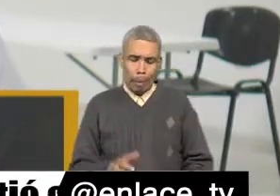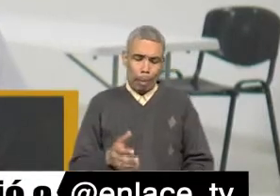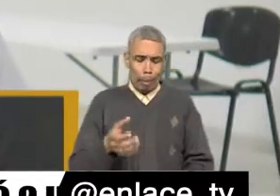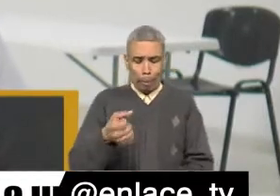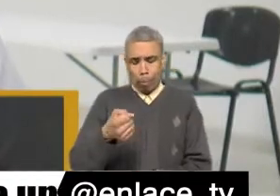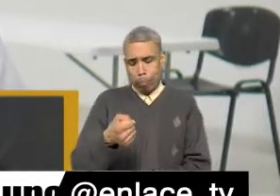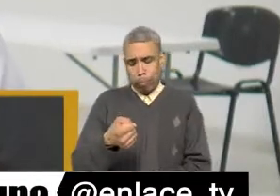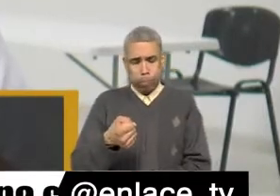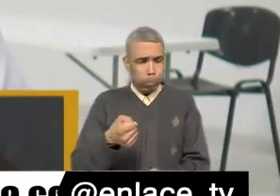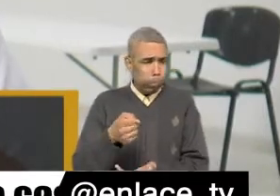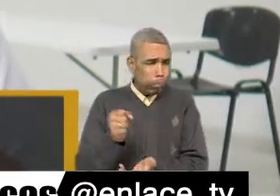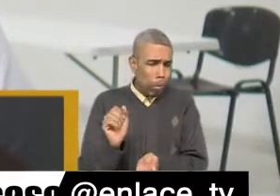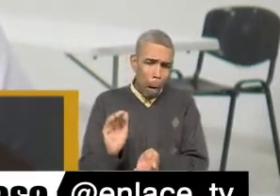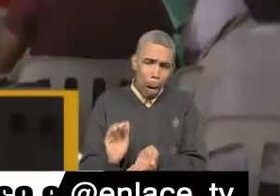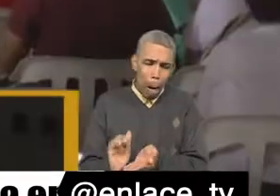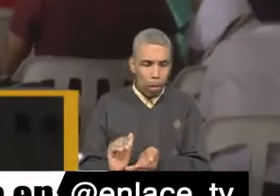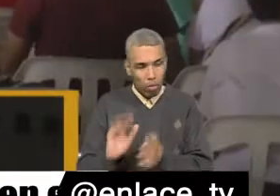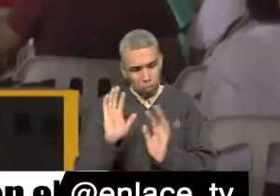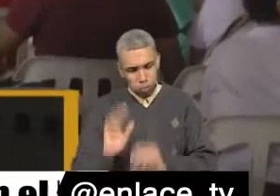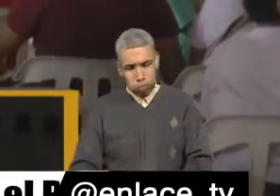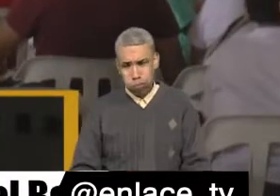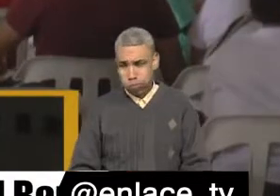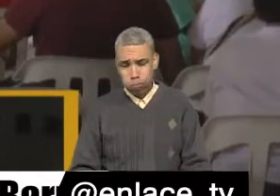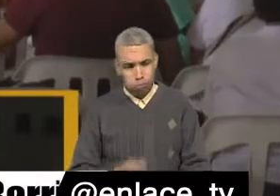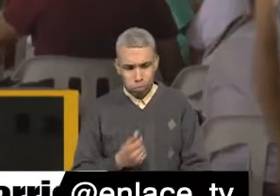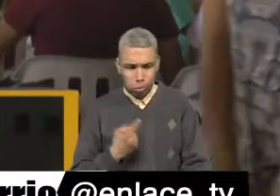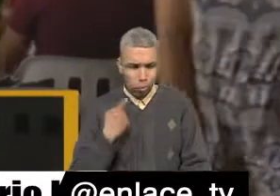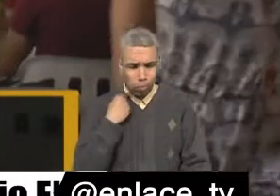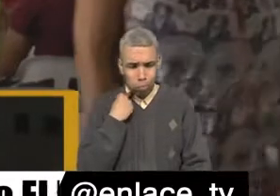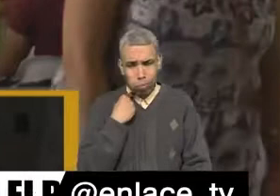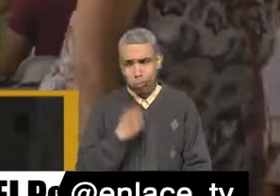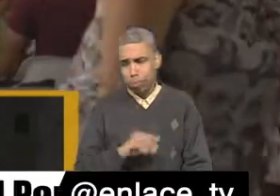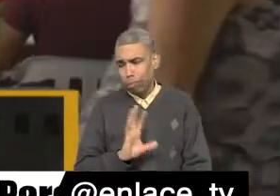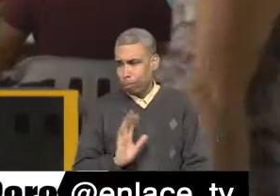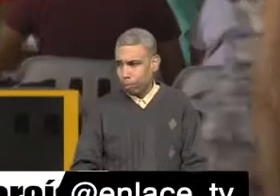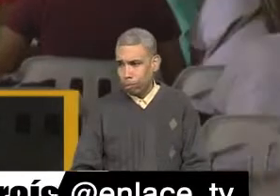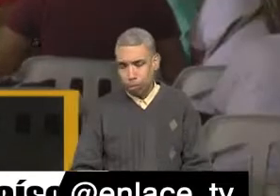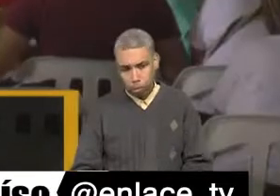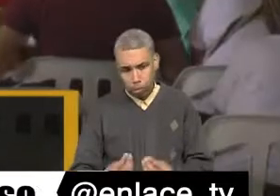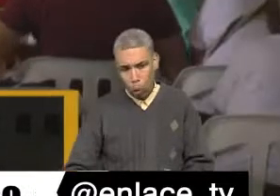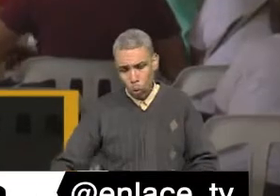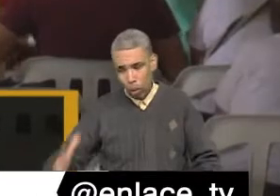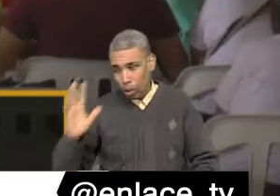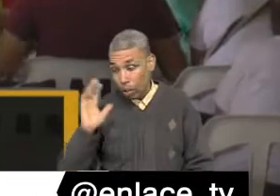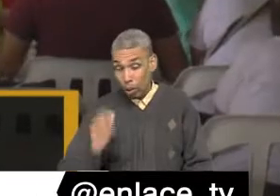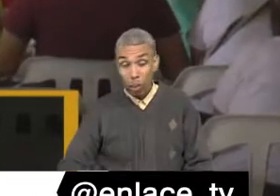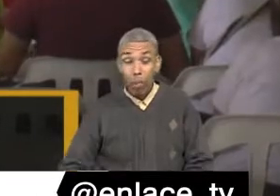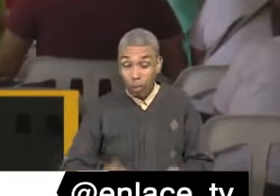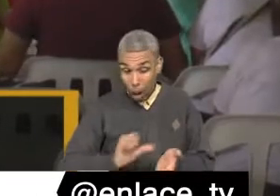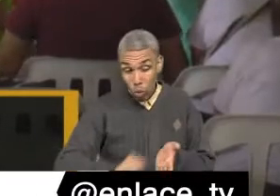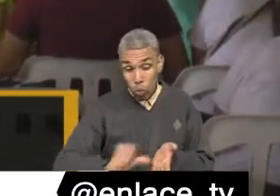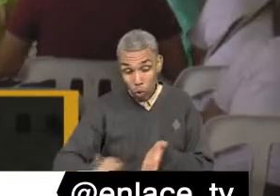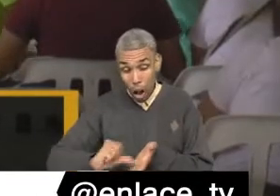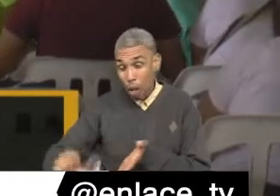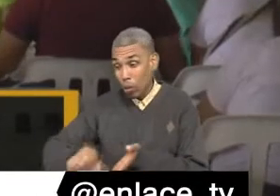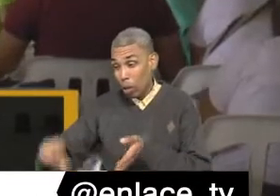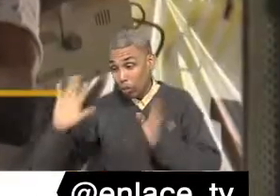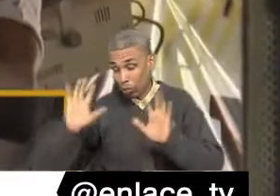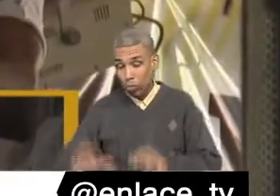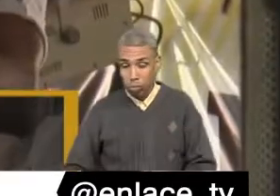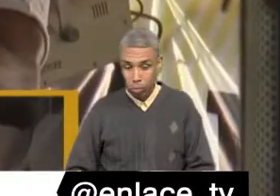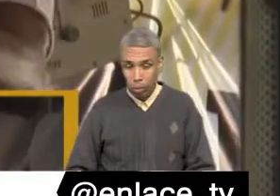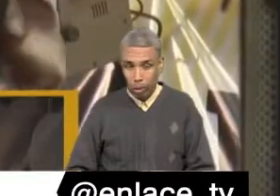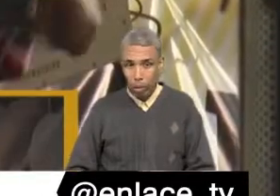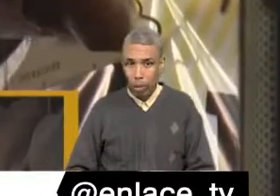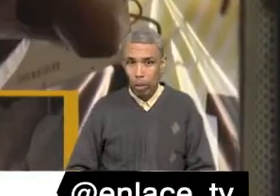que me dijeron fue que era muy poco el recurso para todo lo que se debía el festival. Sé que es un